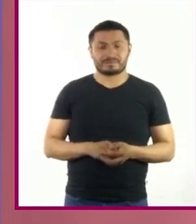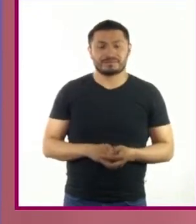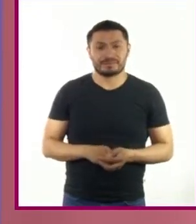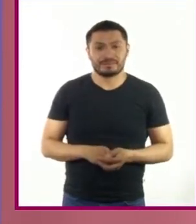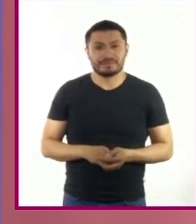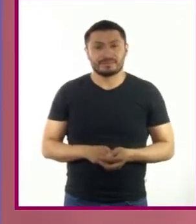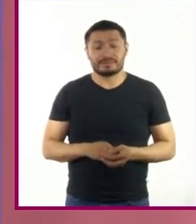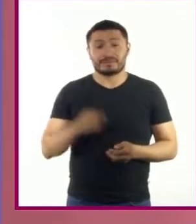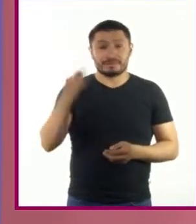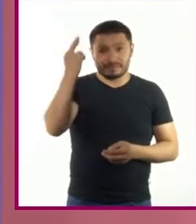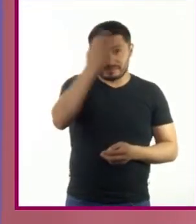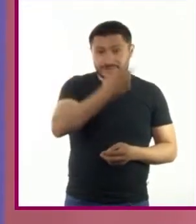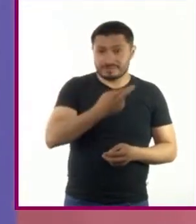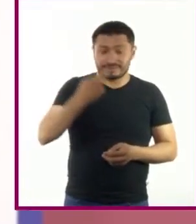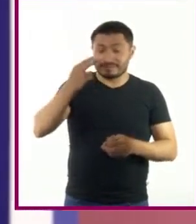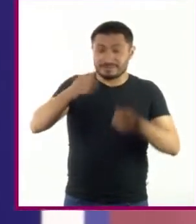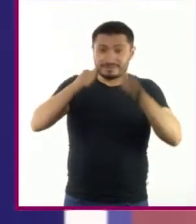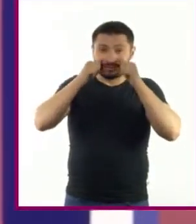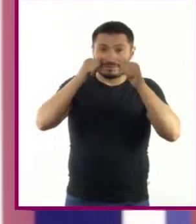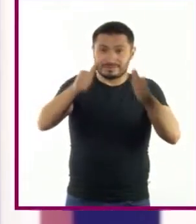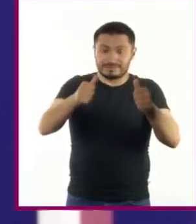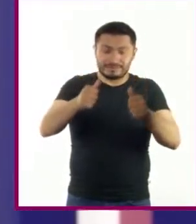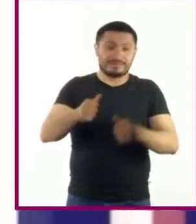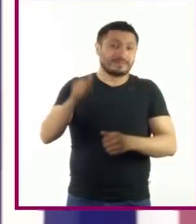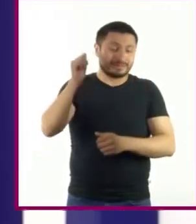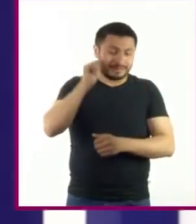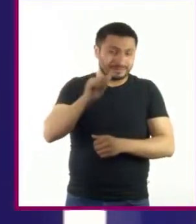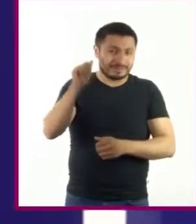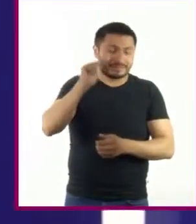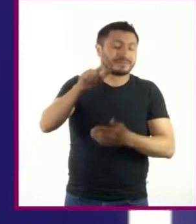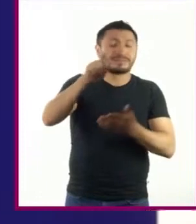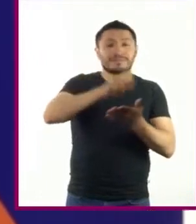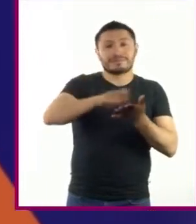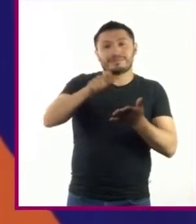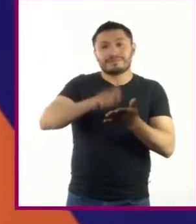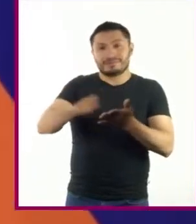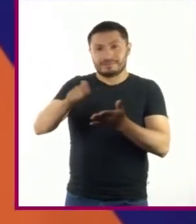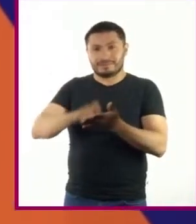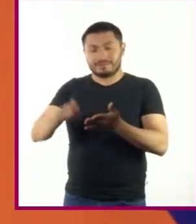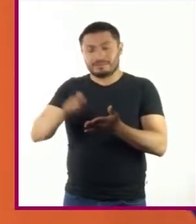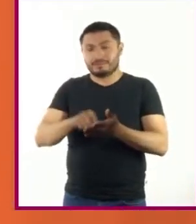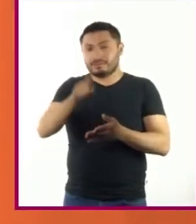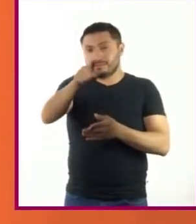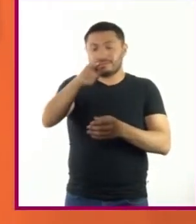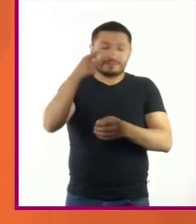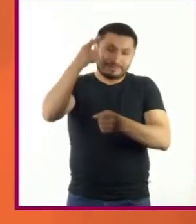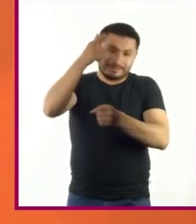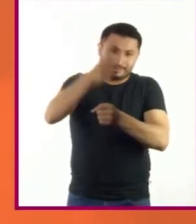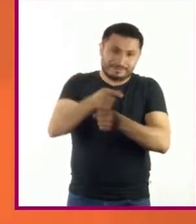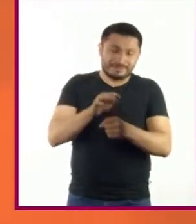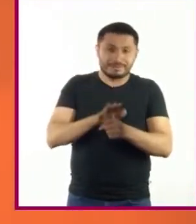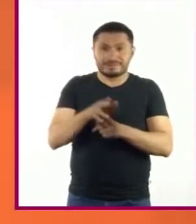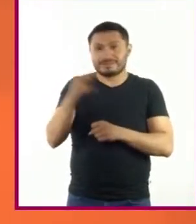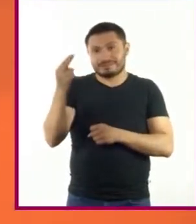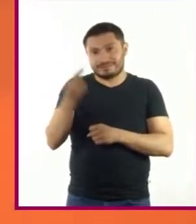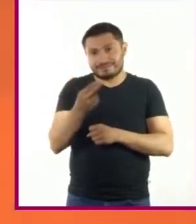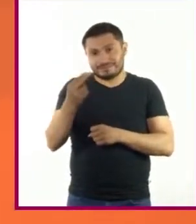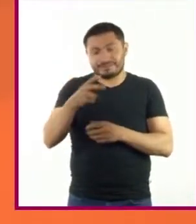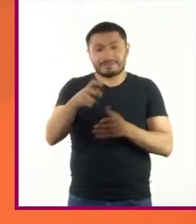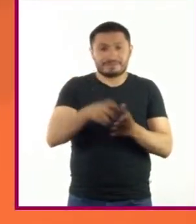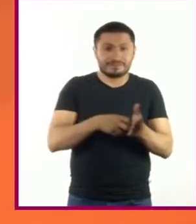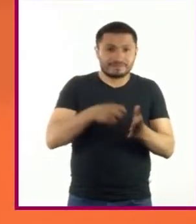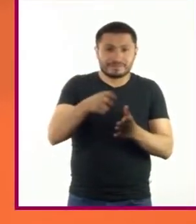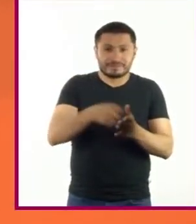escritura. Revisar con atención y frecuencia nuestros textos nos permite identificar lo que es necesario corregir